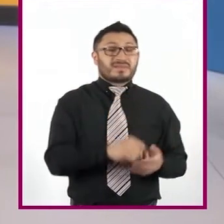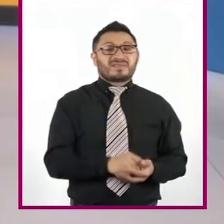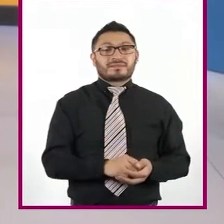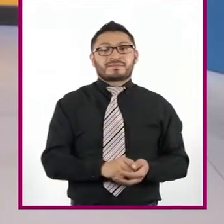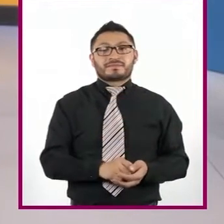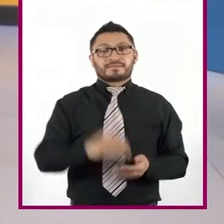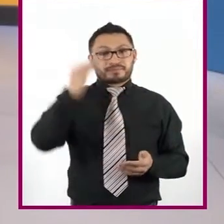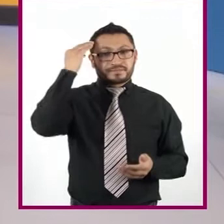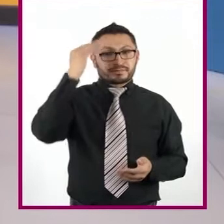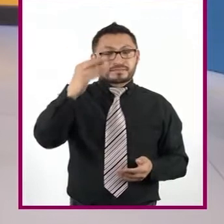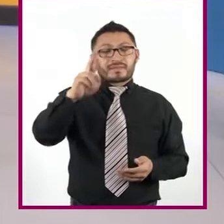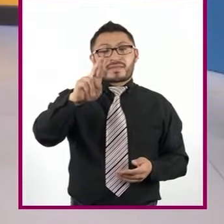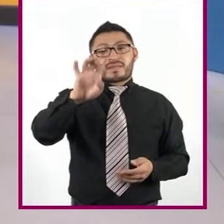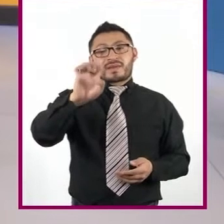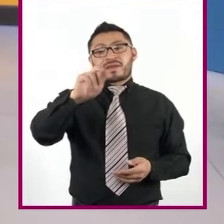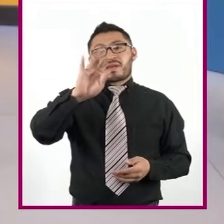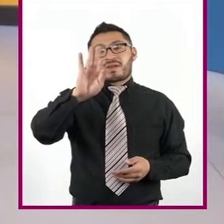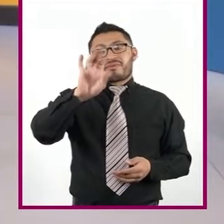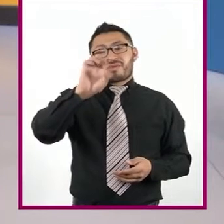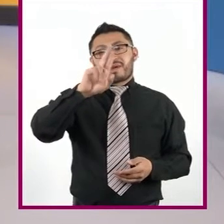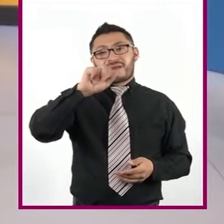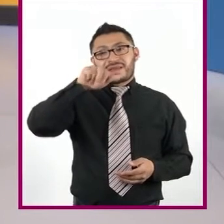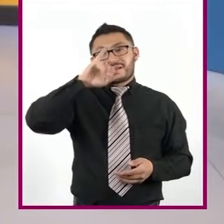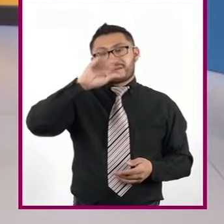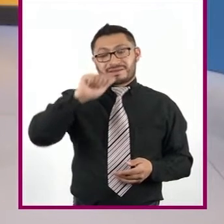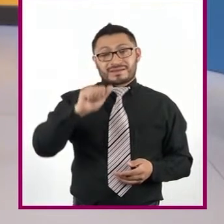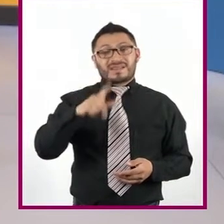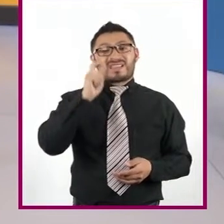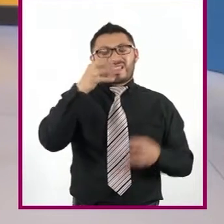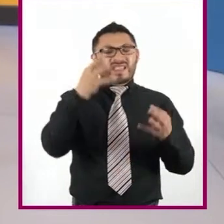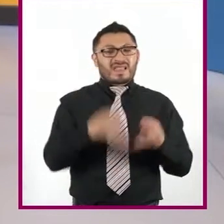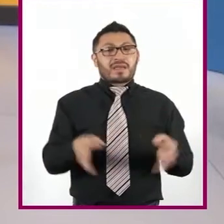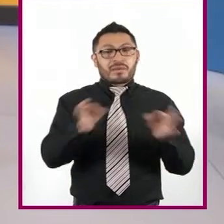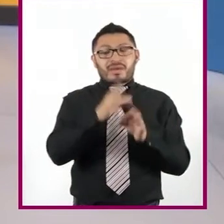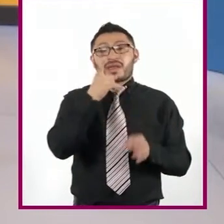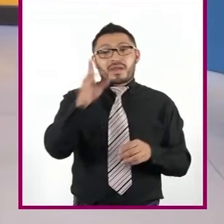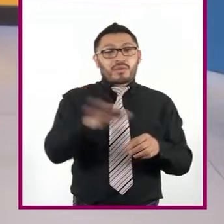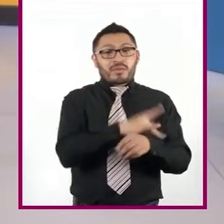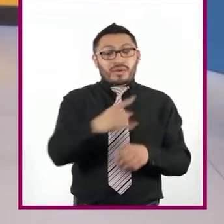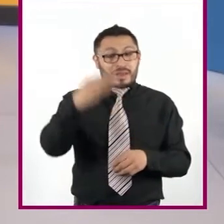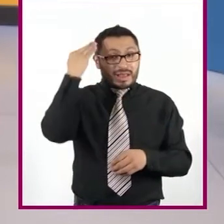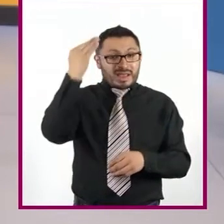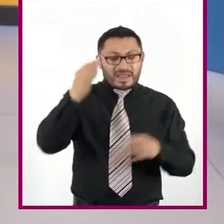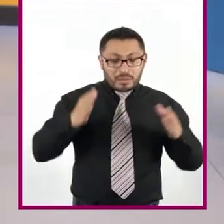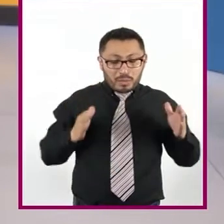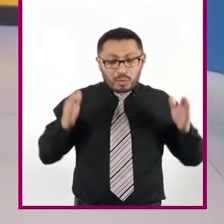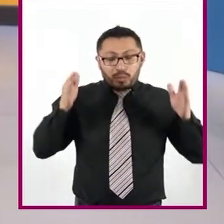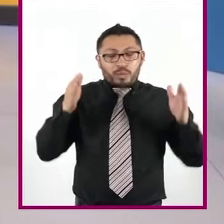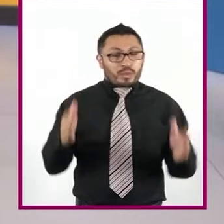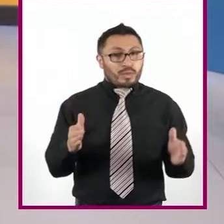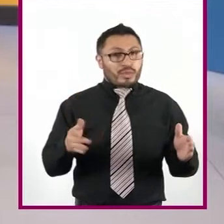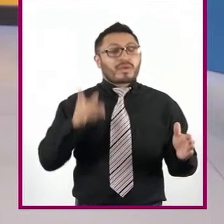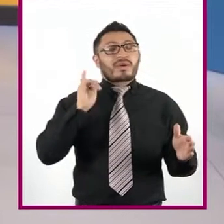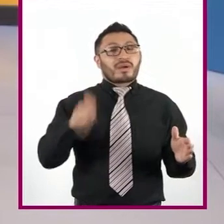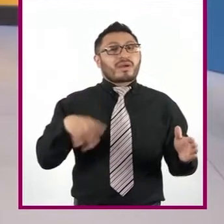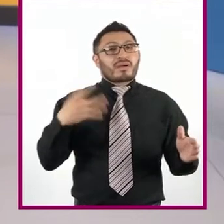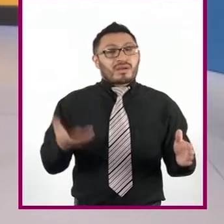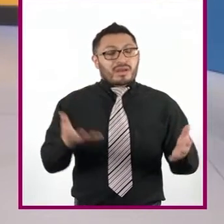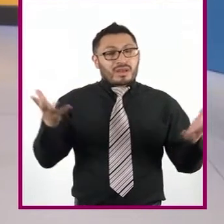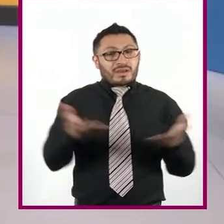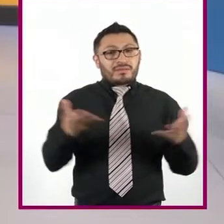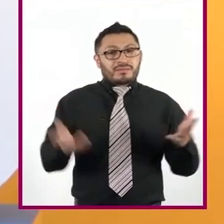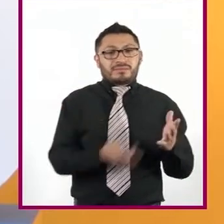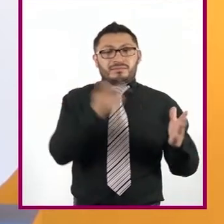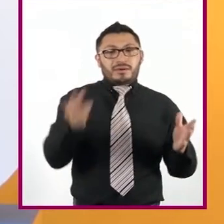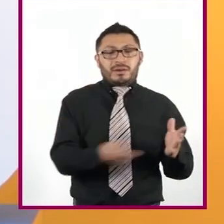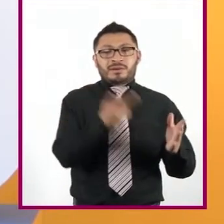de referencia, es importante señalarlo, porque se refiere al periodo o lapso en el cual se realizará la